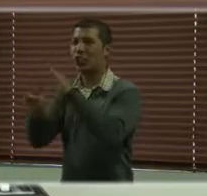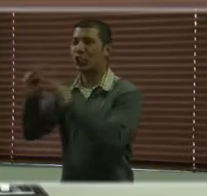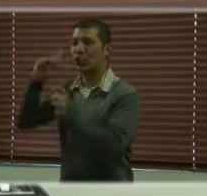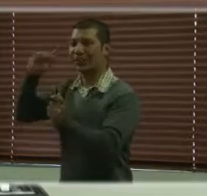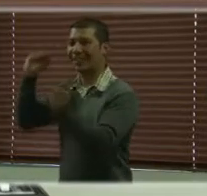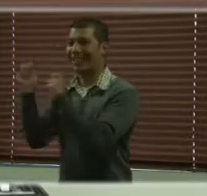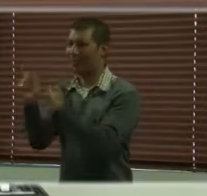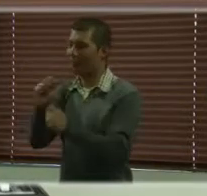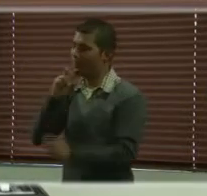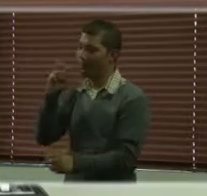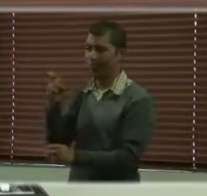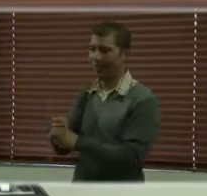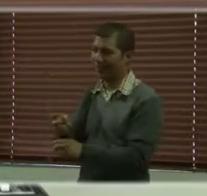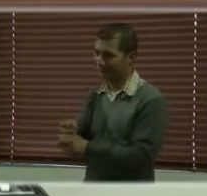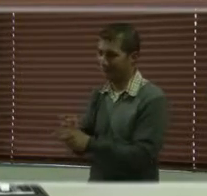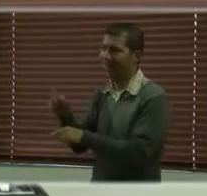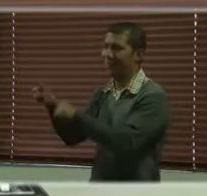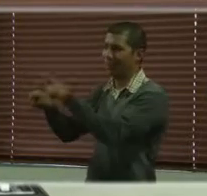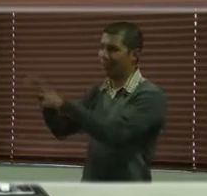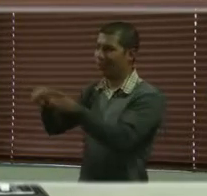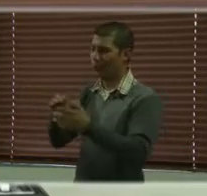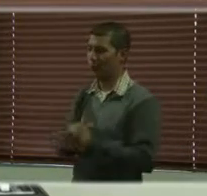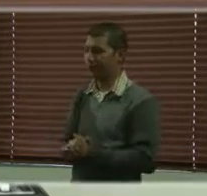por ejemplo actualizar